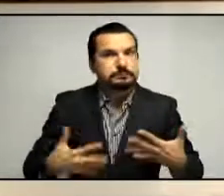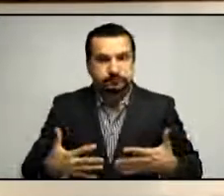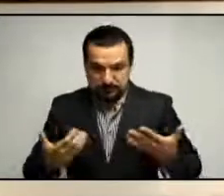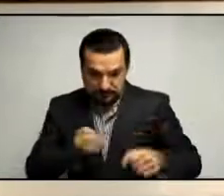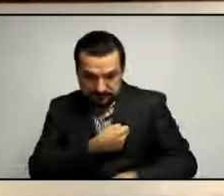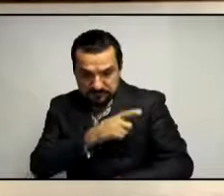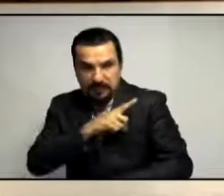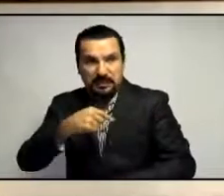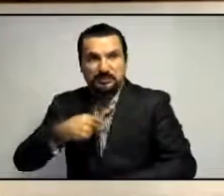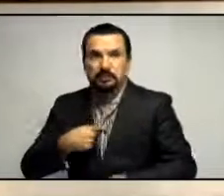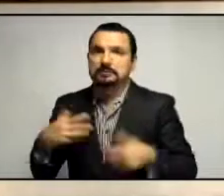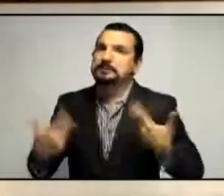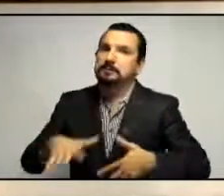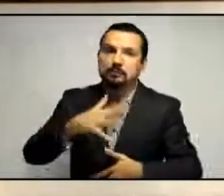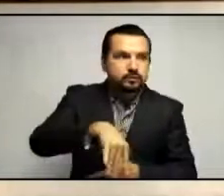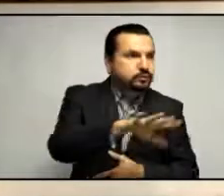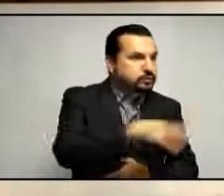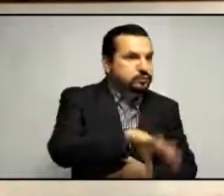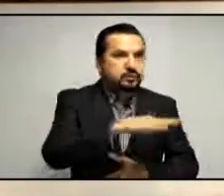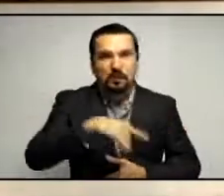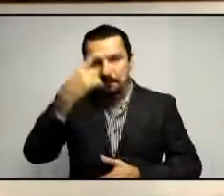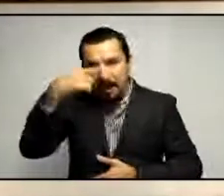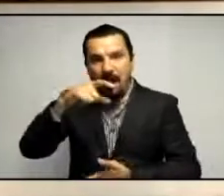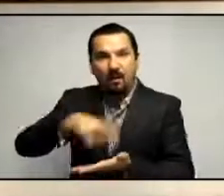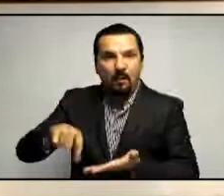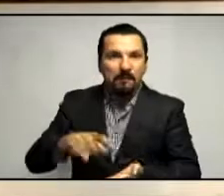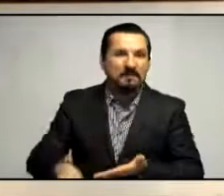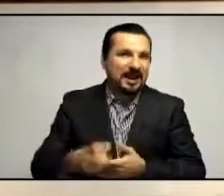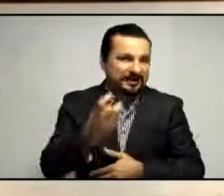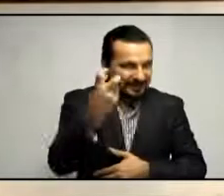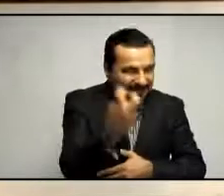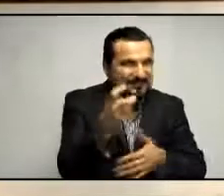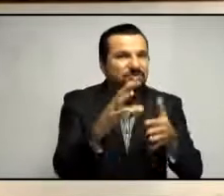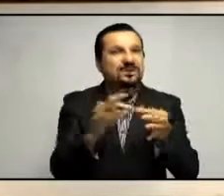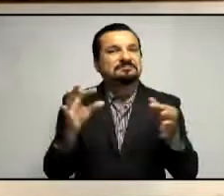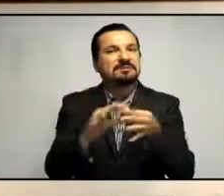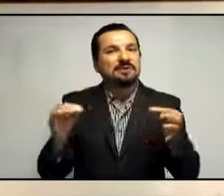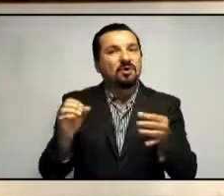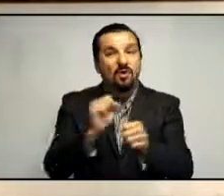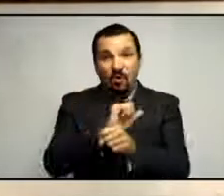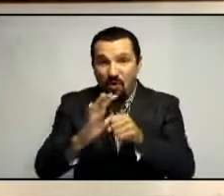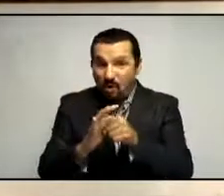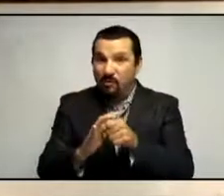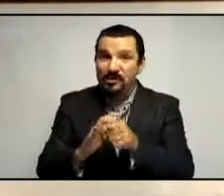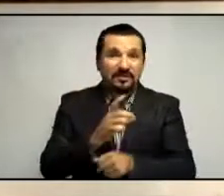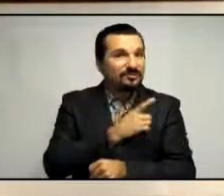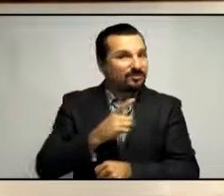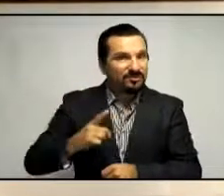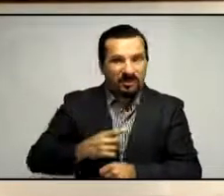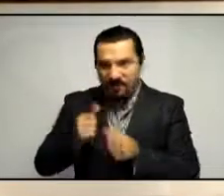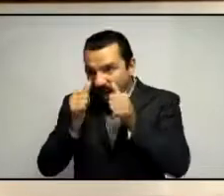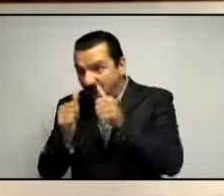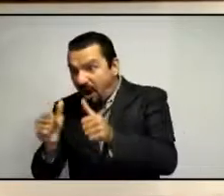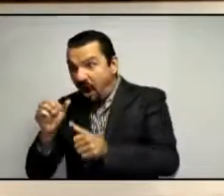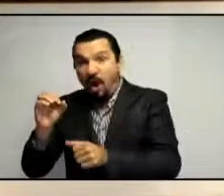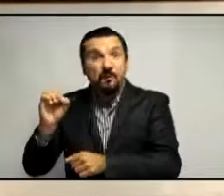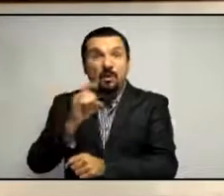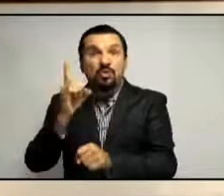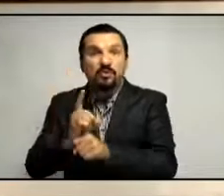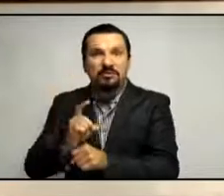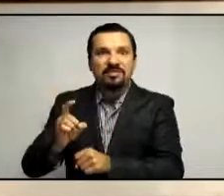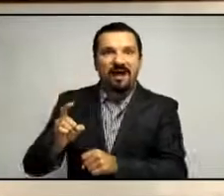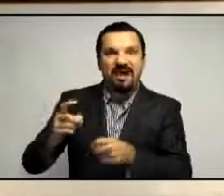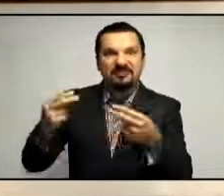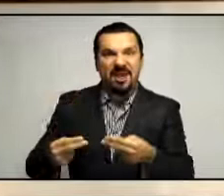por conseguirlas. A esto me refiero cuando te digo que el COVID no debe de ser visto como una oportunidad para